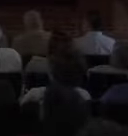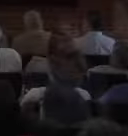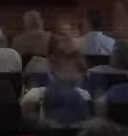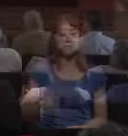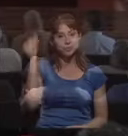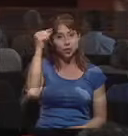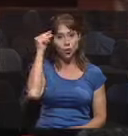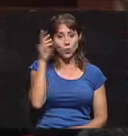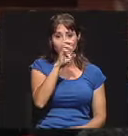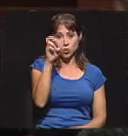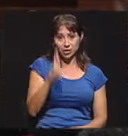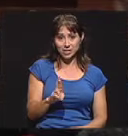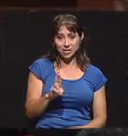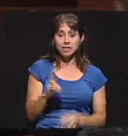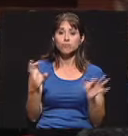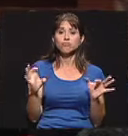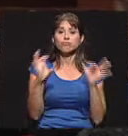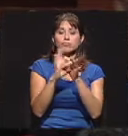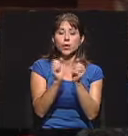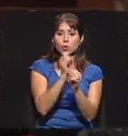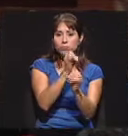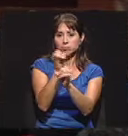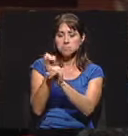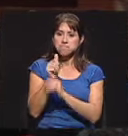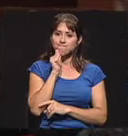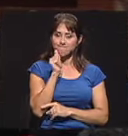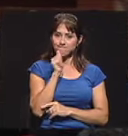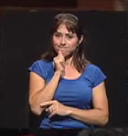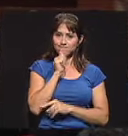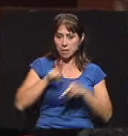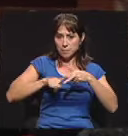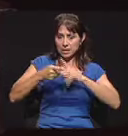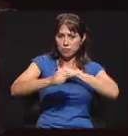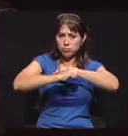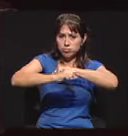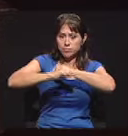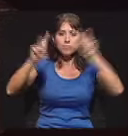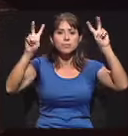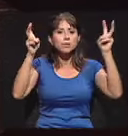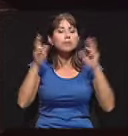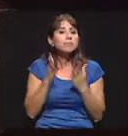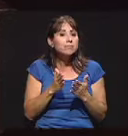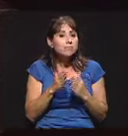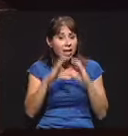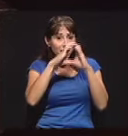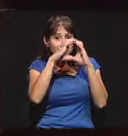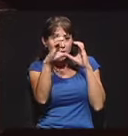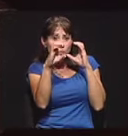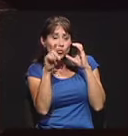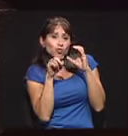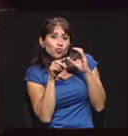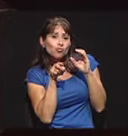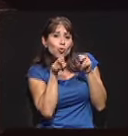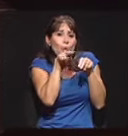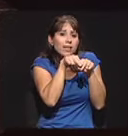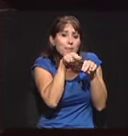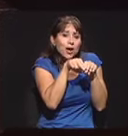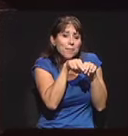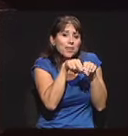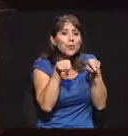El gobierno costarricense en conjunto con instituciones privadas lanzaron la campaña Guardame un campito en el bus y otro en el corazón.